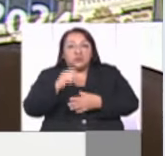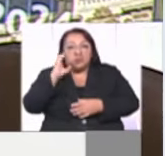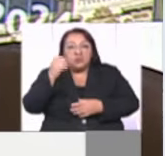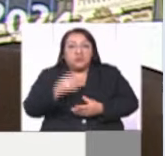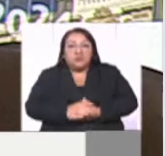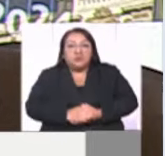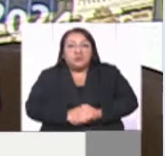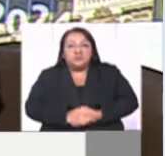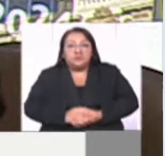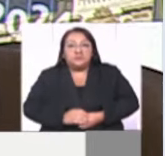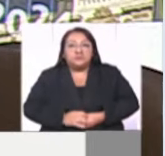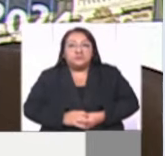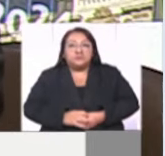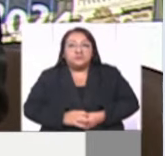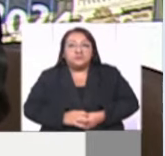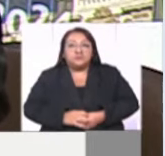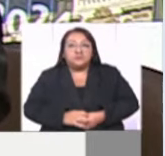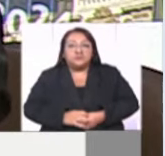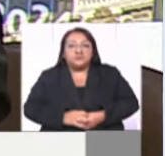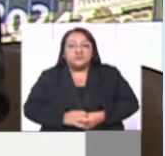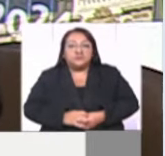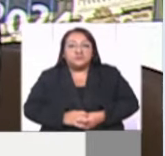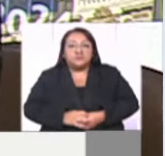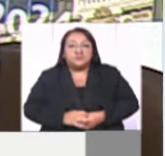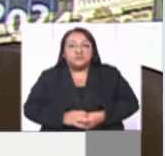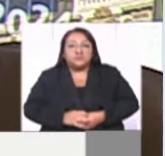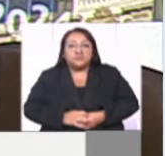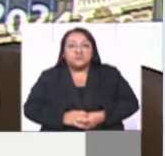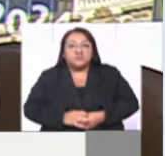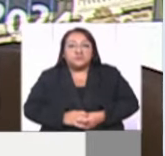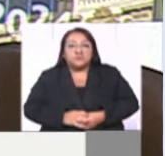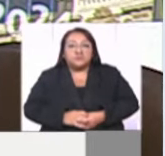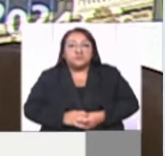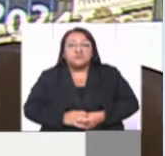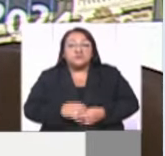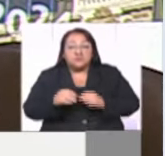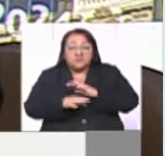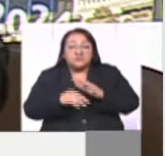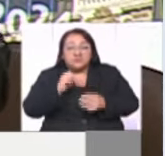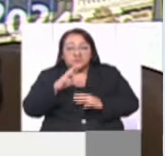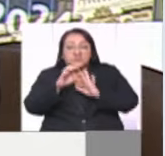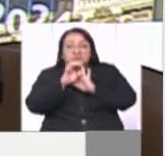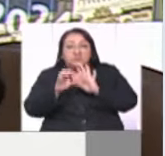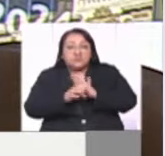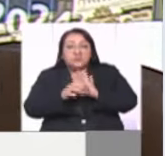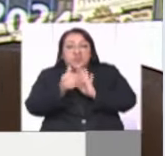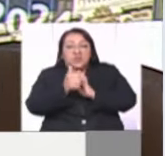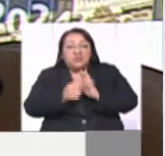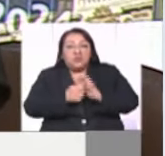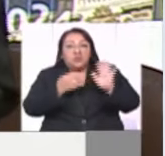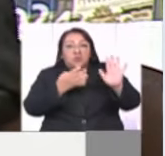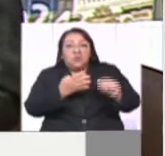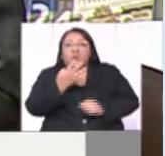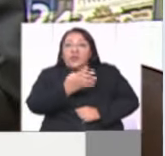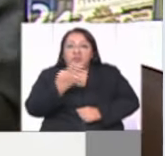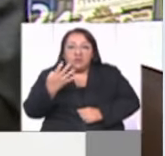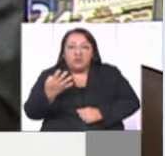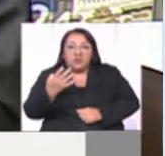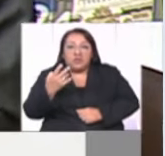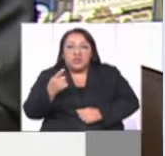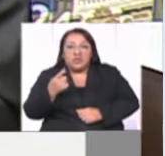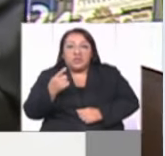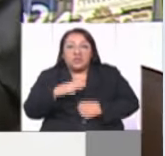creación. Y eso en base a lo que dice la Constitución Política del Estado en el artículo 44, que el